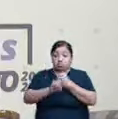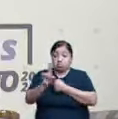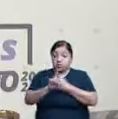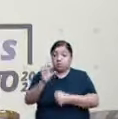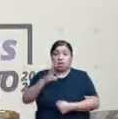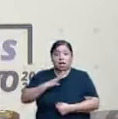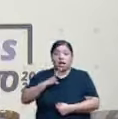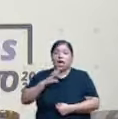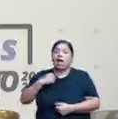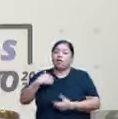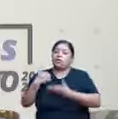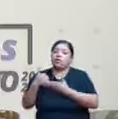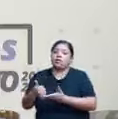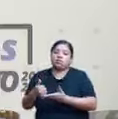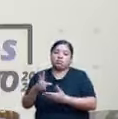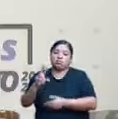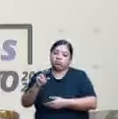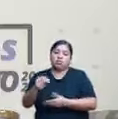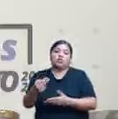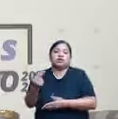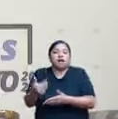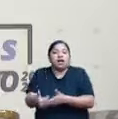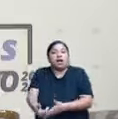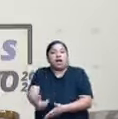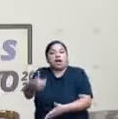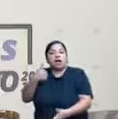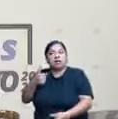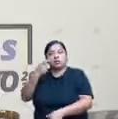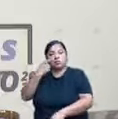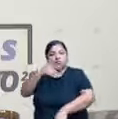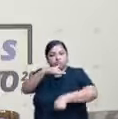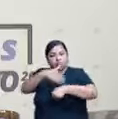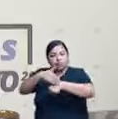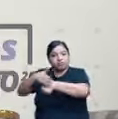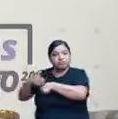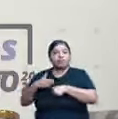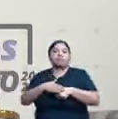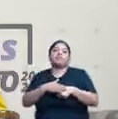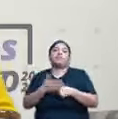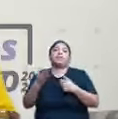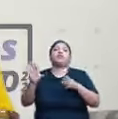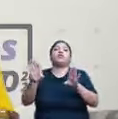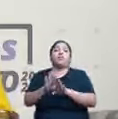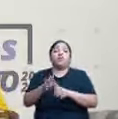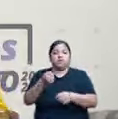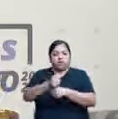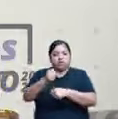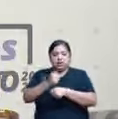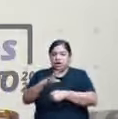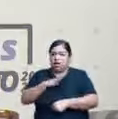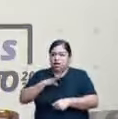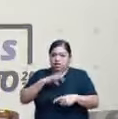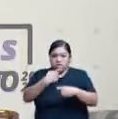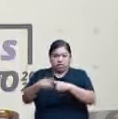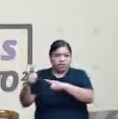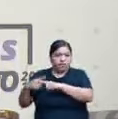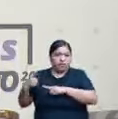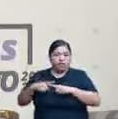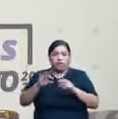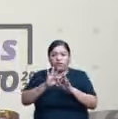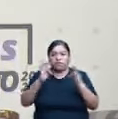violencia. Necesitamos prevenirla. La violencia es de distintas maneras, de diferentes formas. Para eso